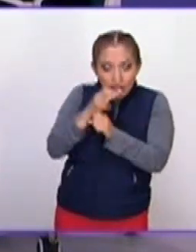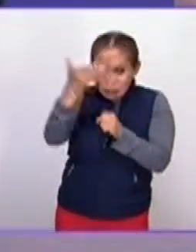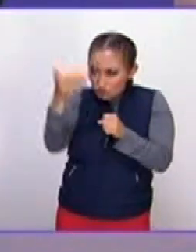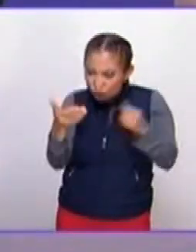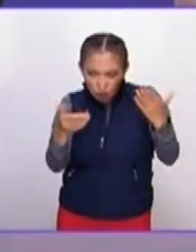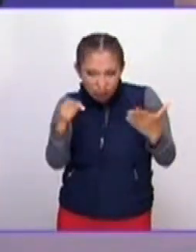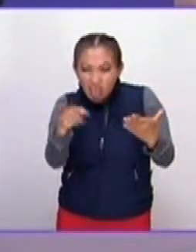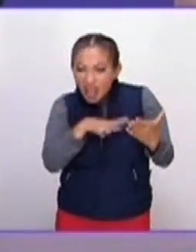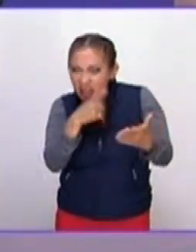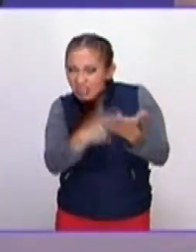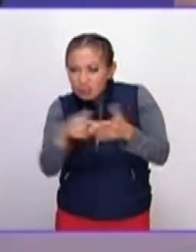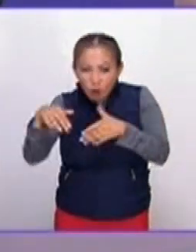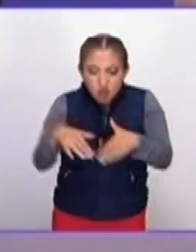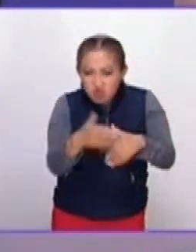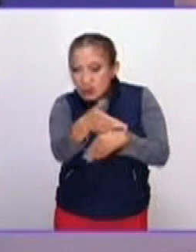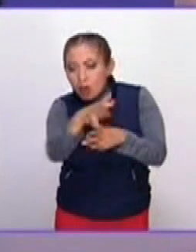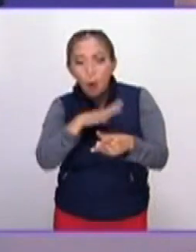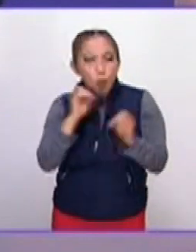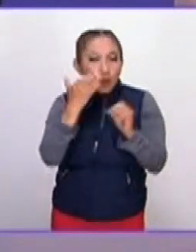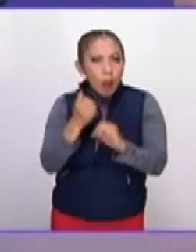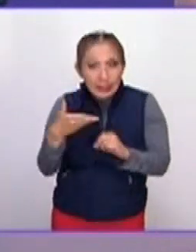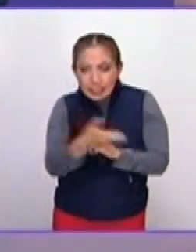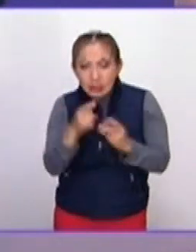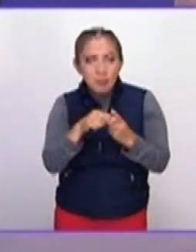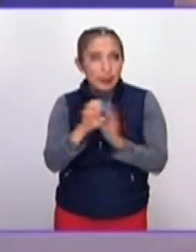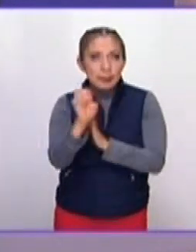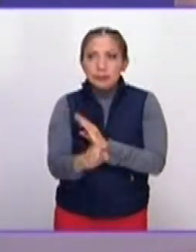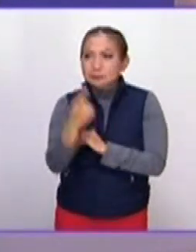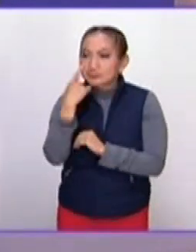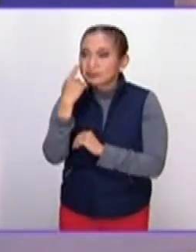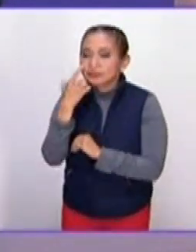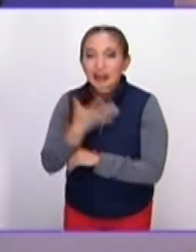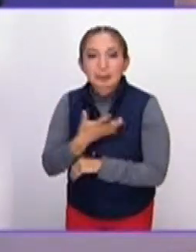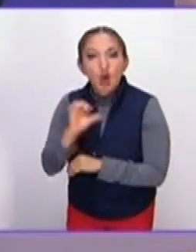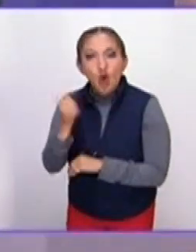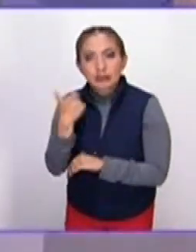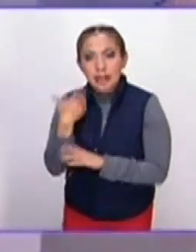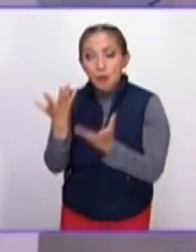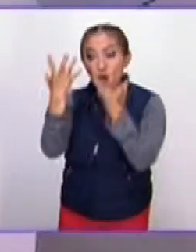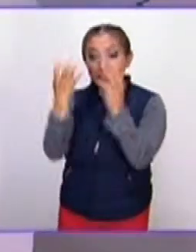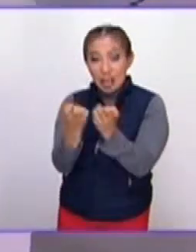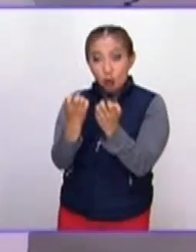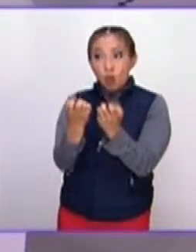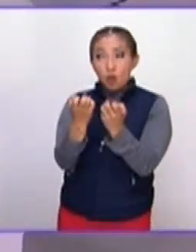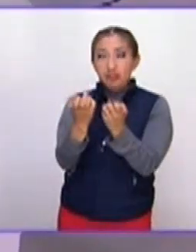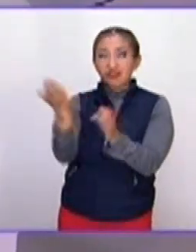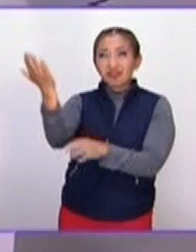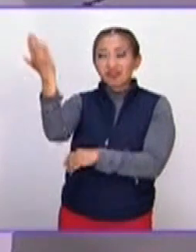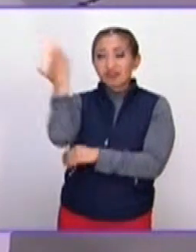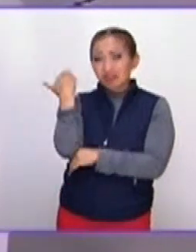es el comportamiento, cómo se dan las cosas. Por ejemplo, tuvimos otra gran sequía